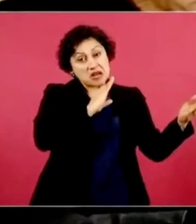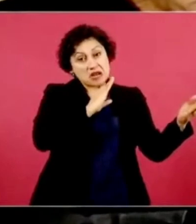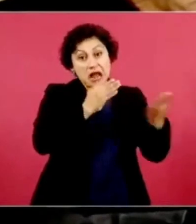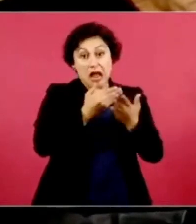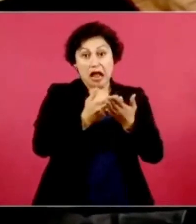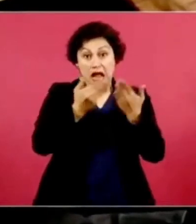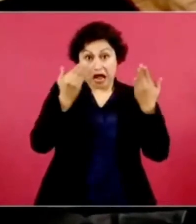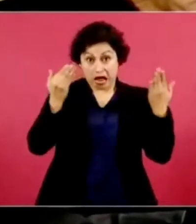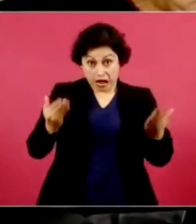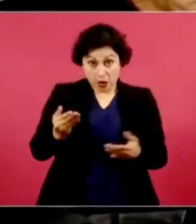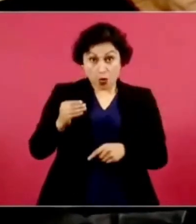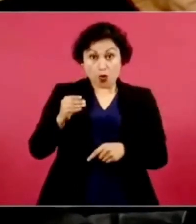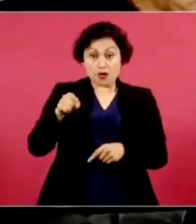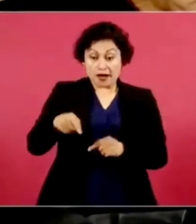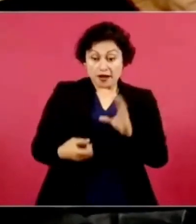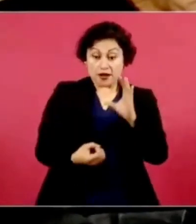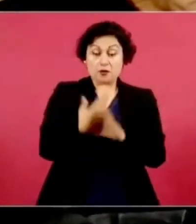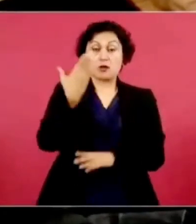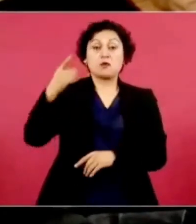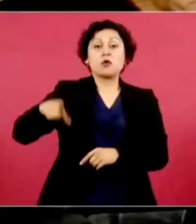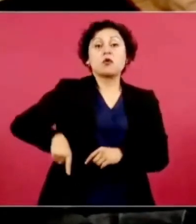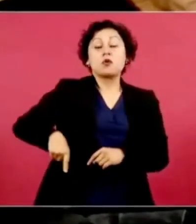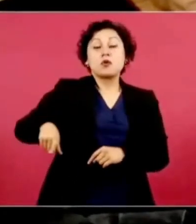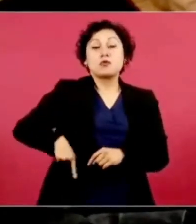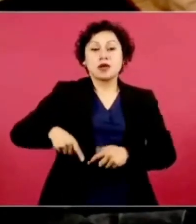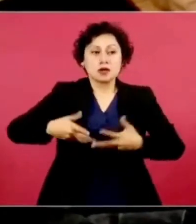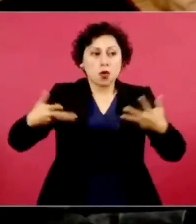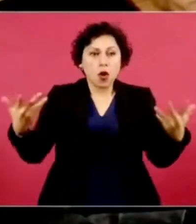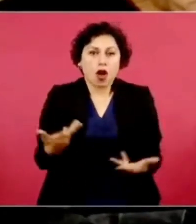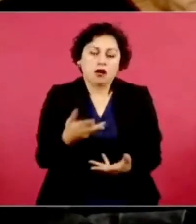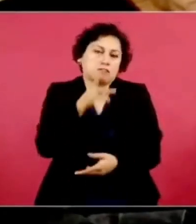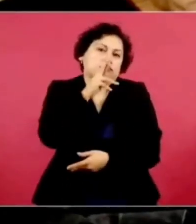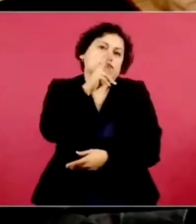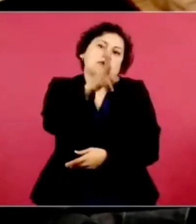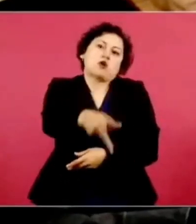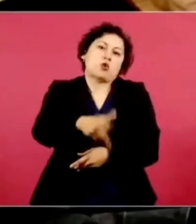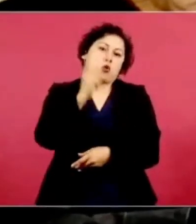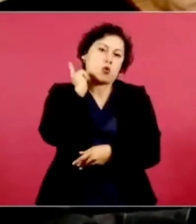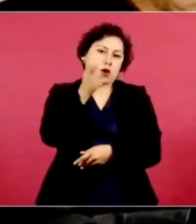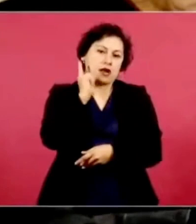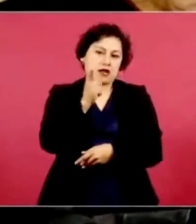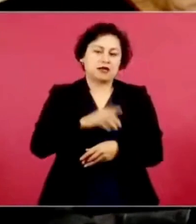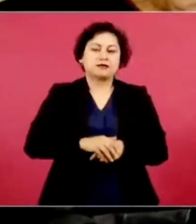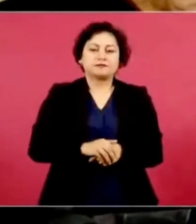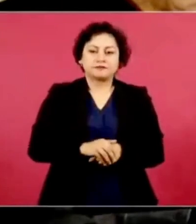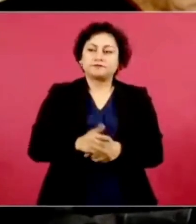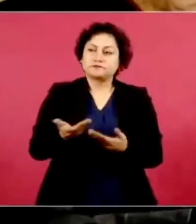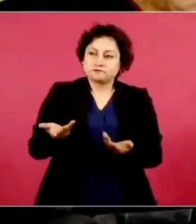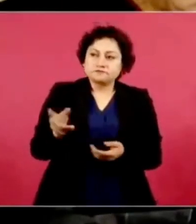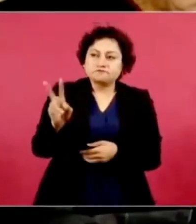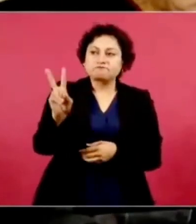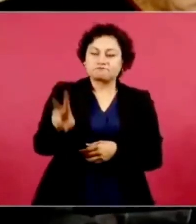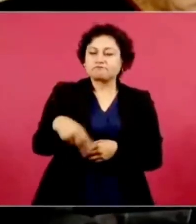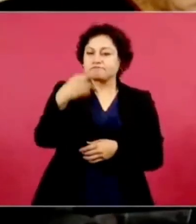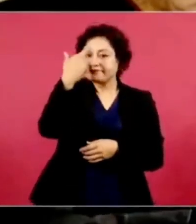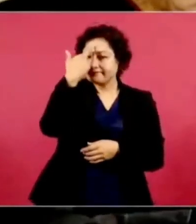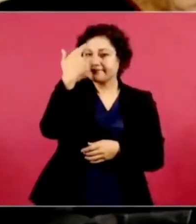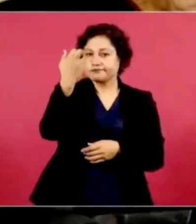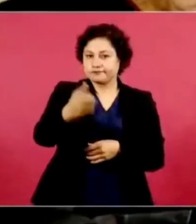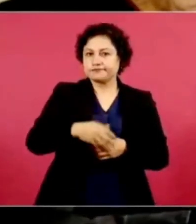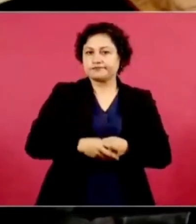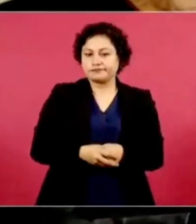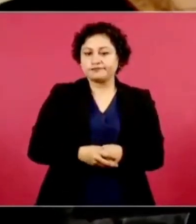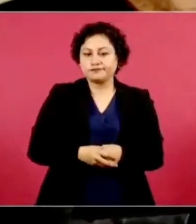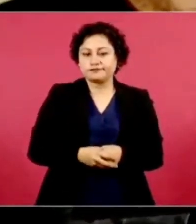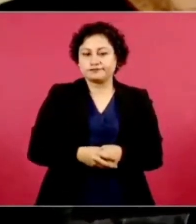nos pusimos a hablar de cuáles eran los beneficios de la nueva escuela, pero abrió su conversación diciendo cualquier cambio que se realice